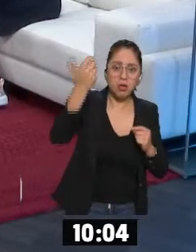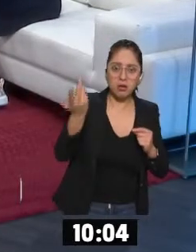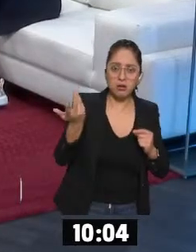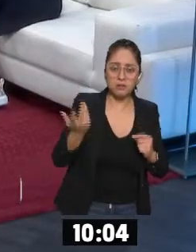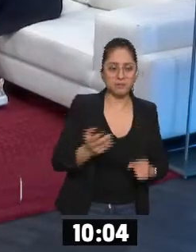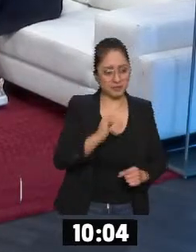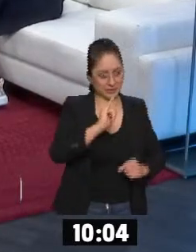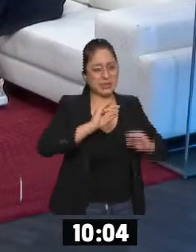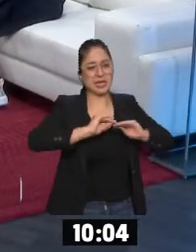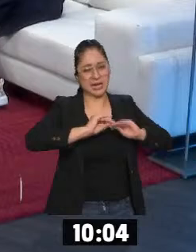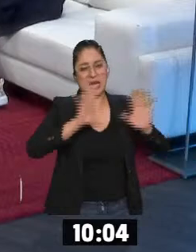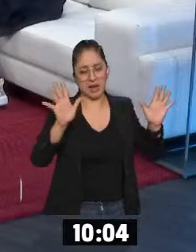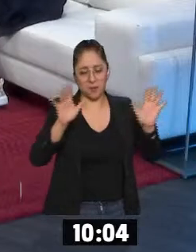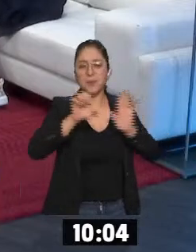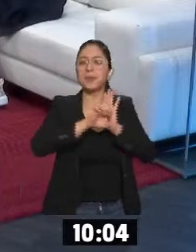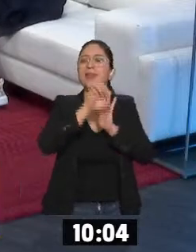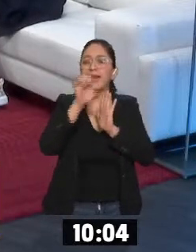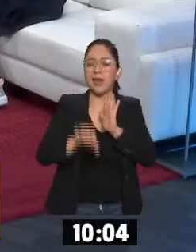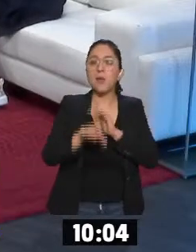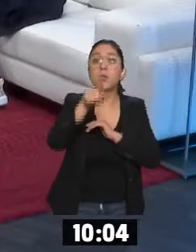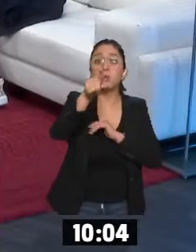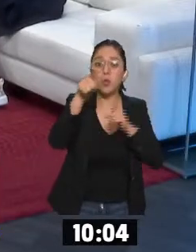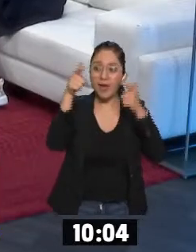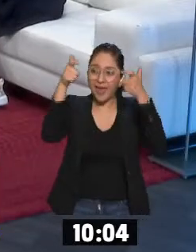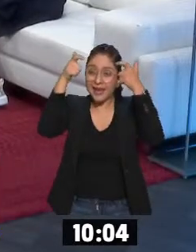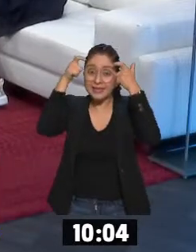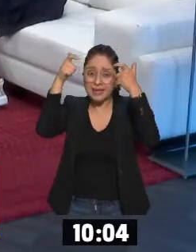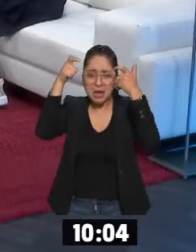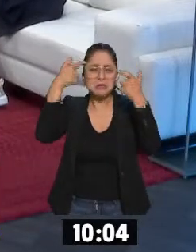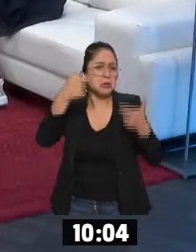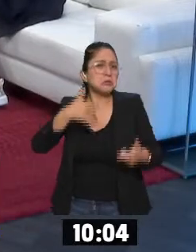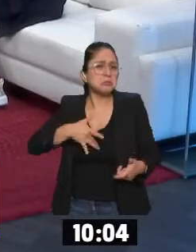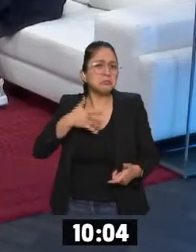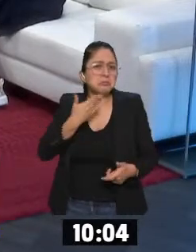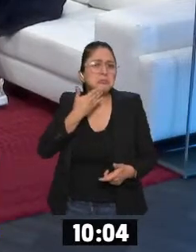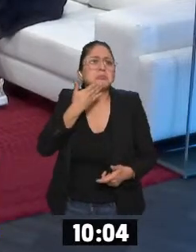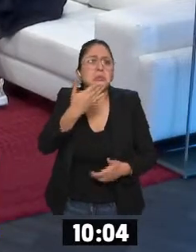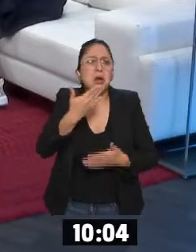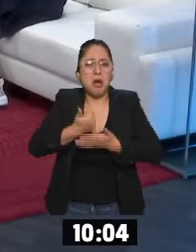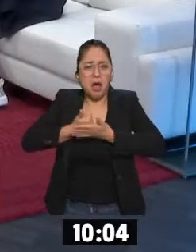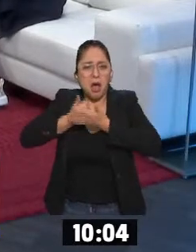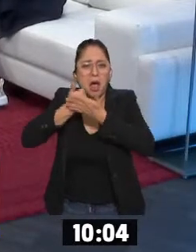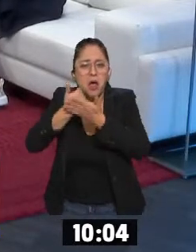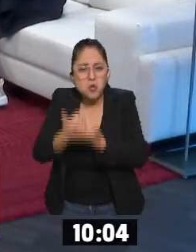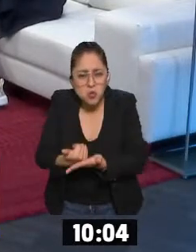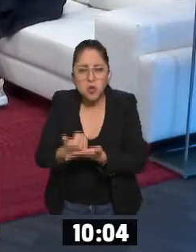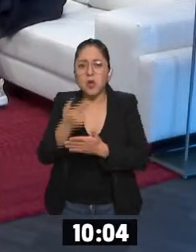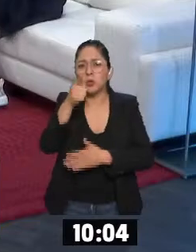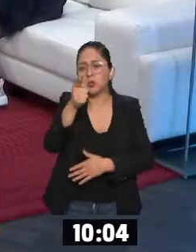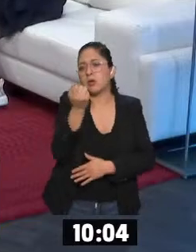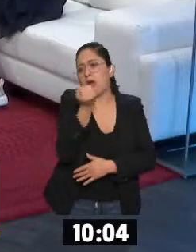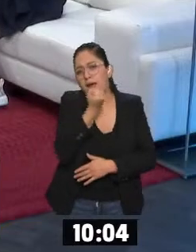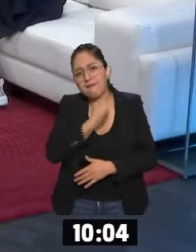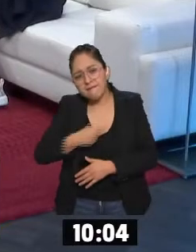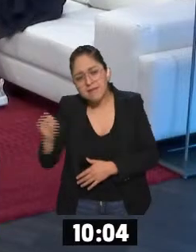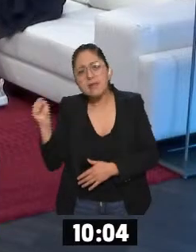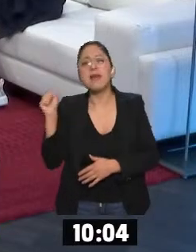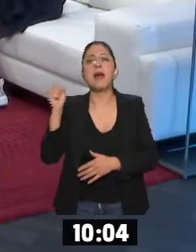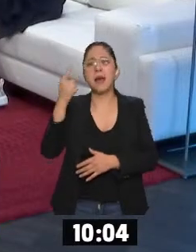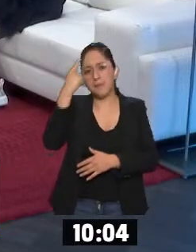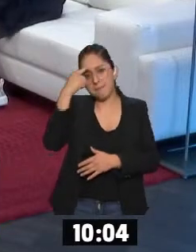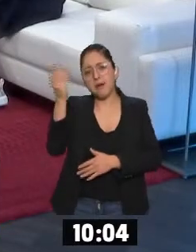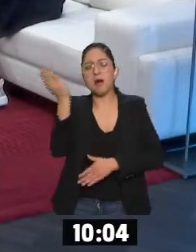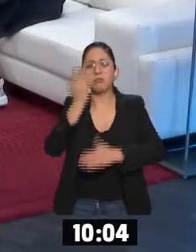A ver, hay estrés bueno y hay estrés malo. En resumen, el estrés bueno nos ayuda a aumentar nuestras habilidades, a desempeñarnos